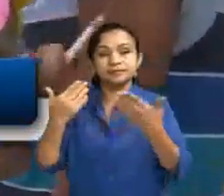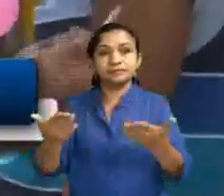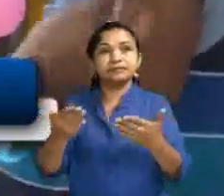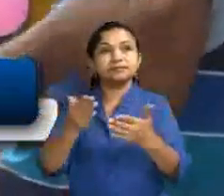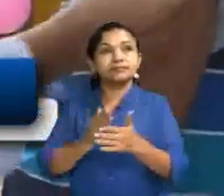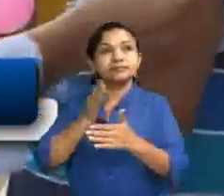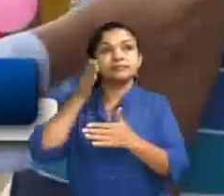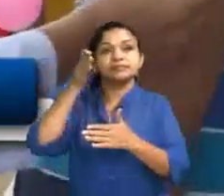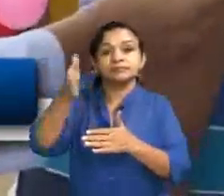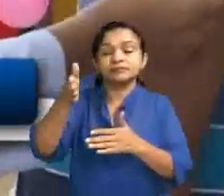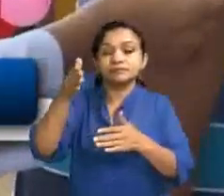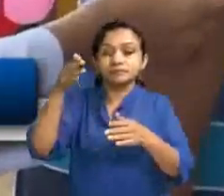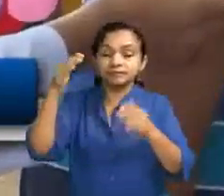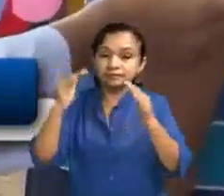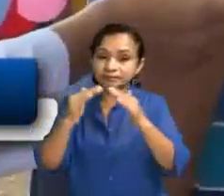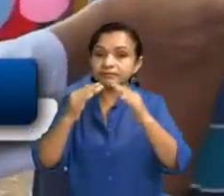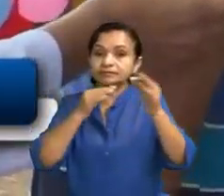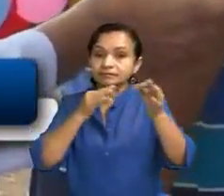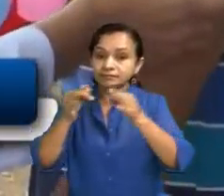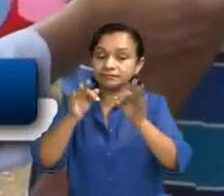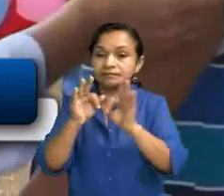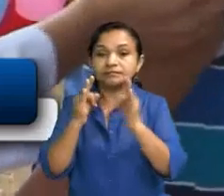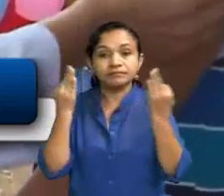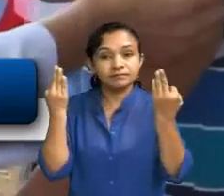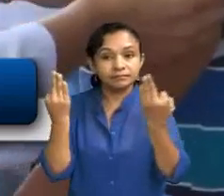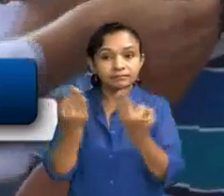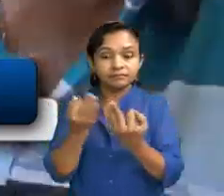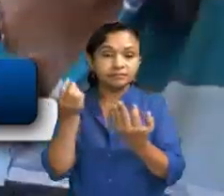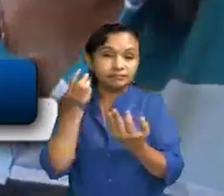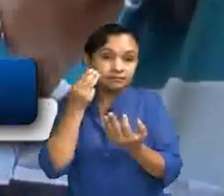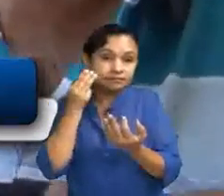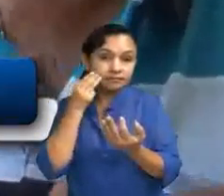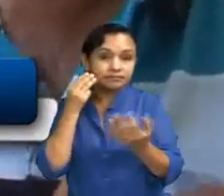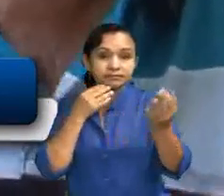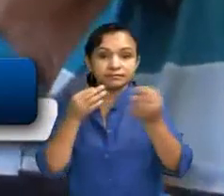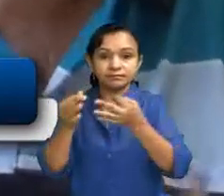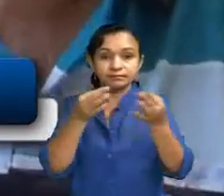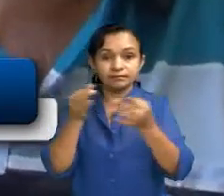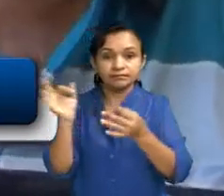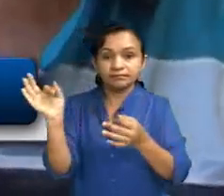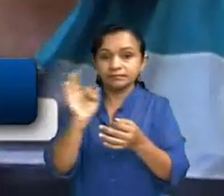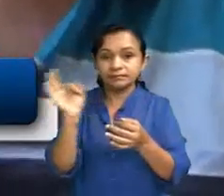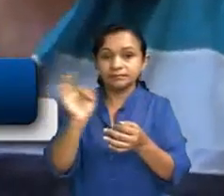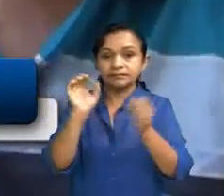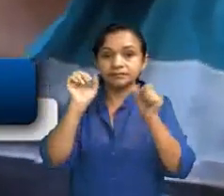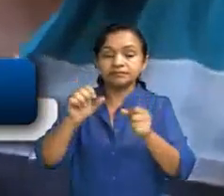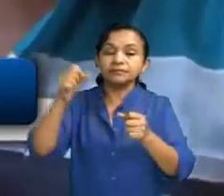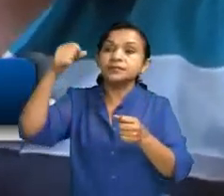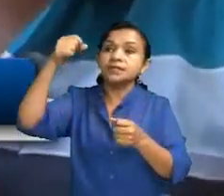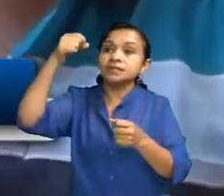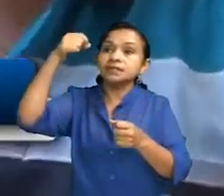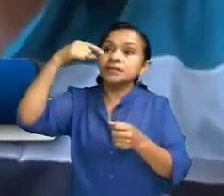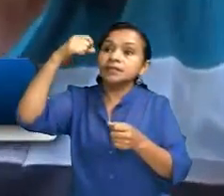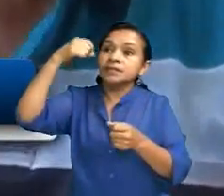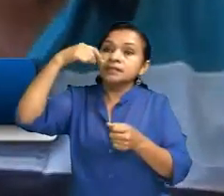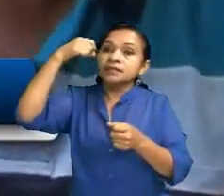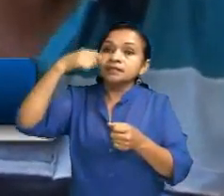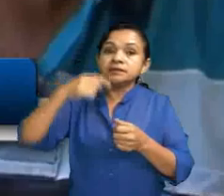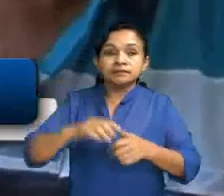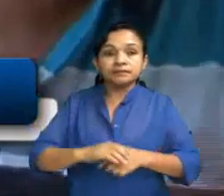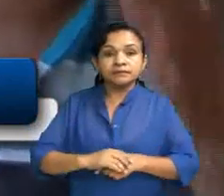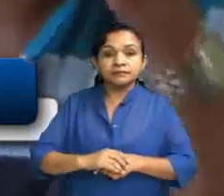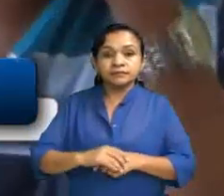la casa, concientizar a la familia, hablar con la madre, y de esa manera poder aplicar la vacuna. Me habla usted